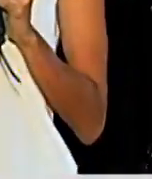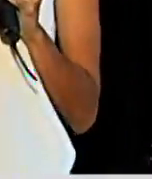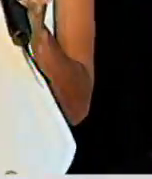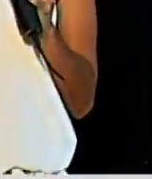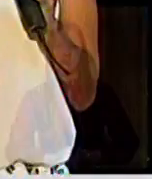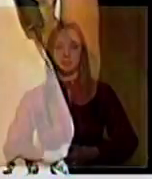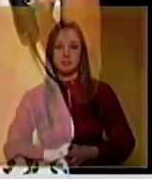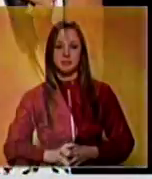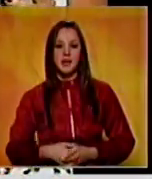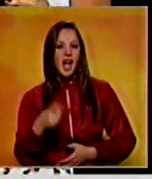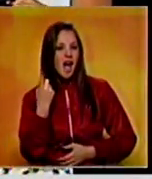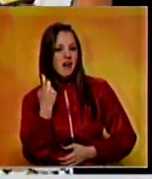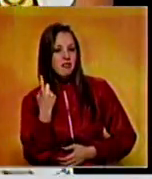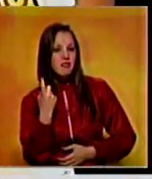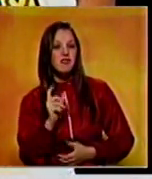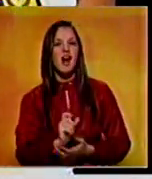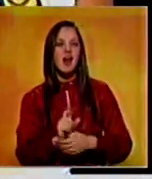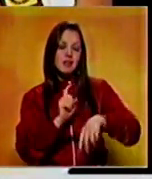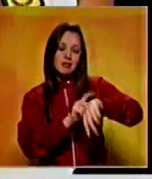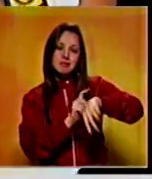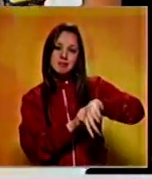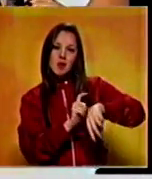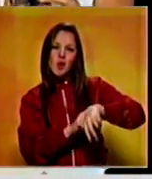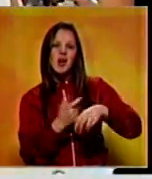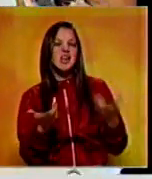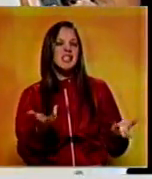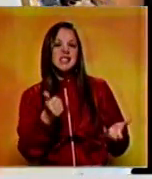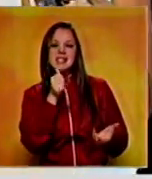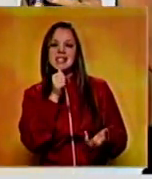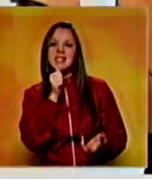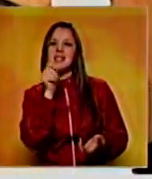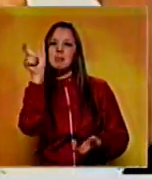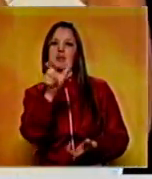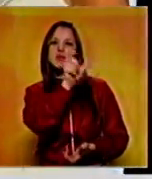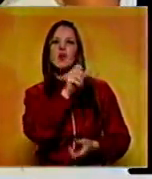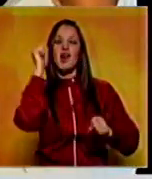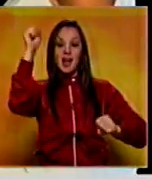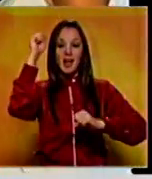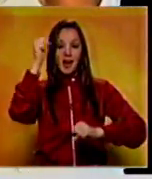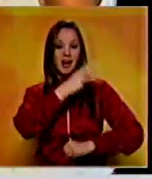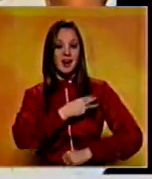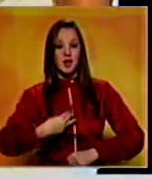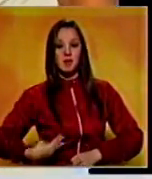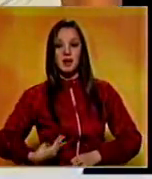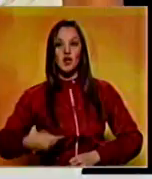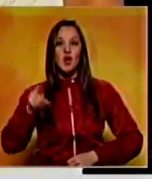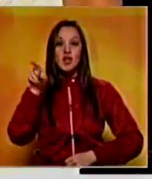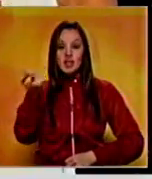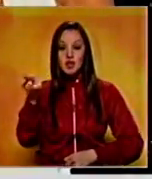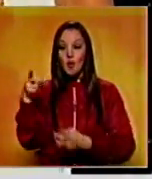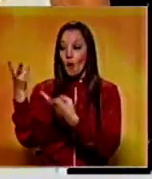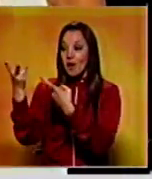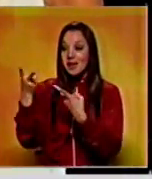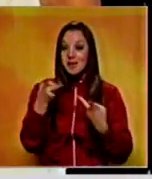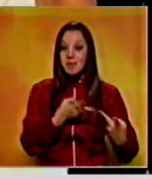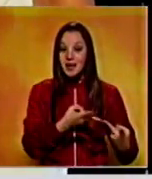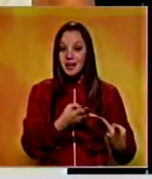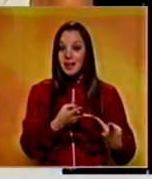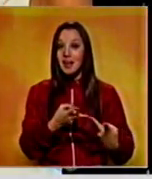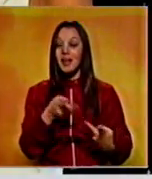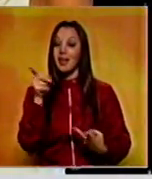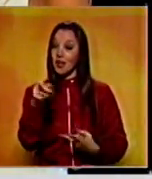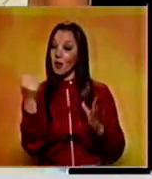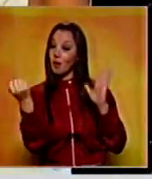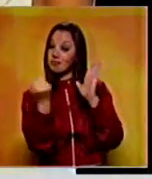Solo faltan pocas horas para conocer quiénes serán las primeras ganadoras del Miss Venezuela 2014 y tú eres el invitado que viene a poner el